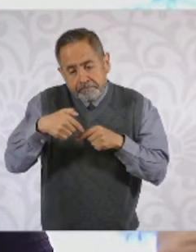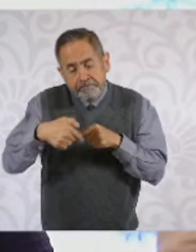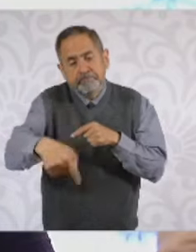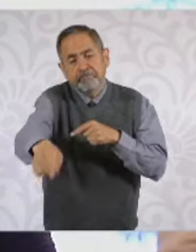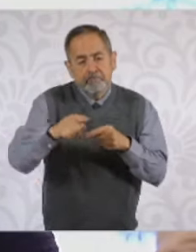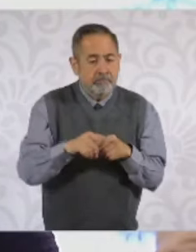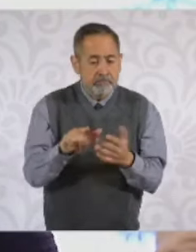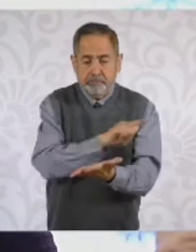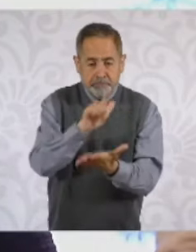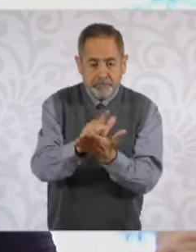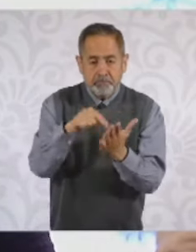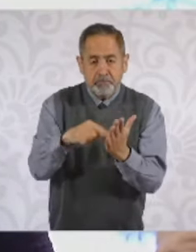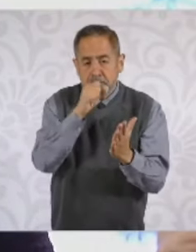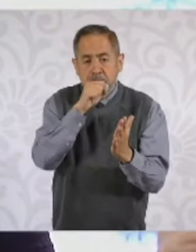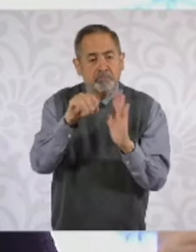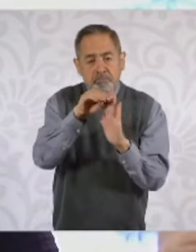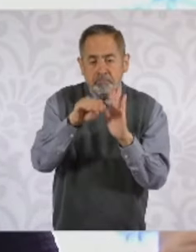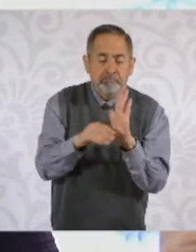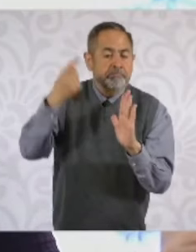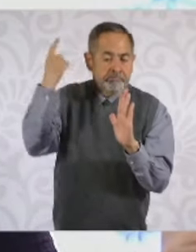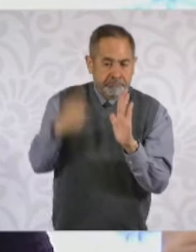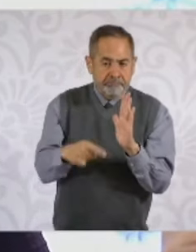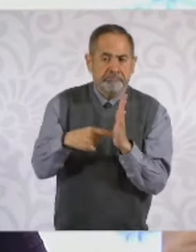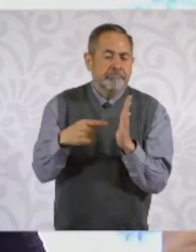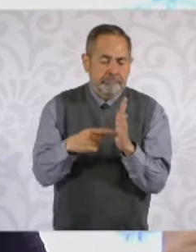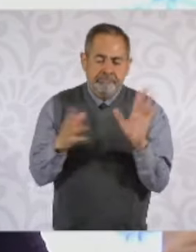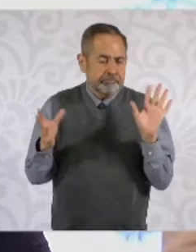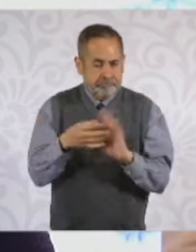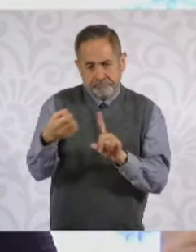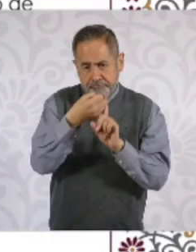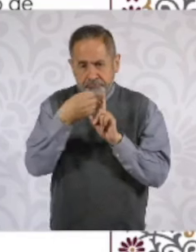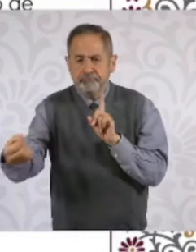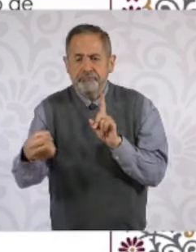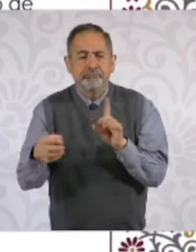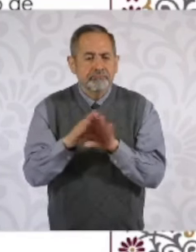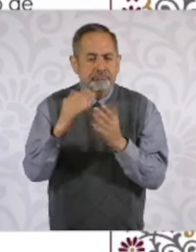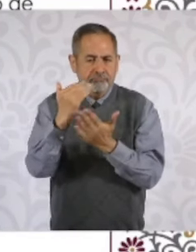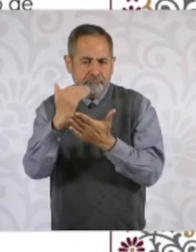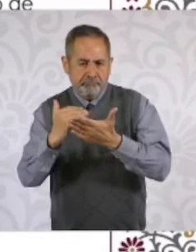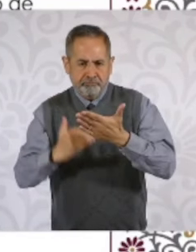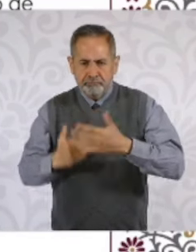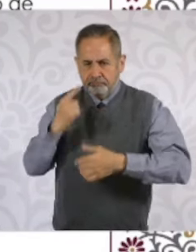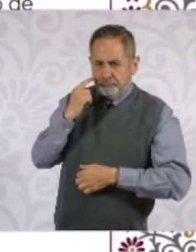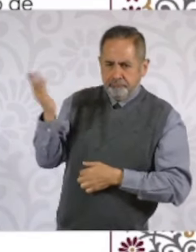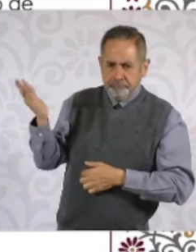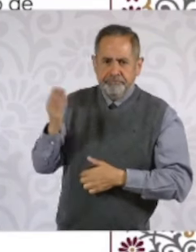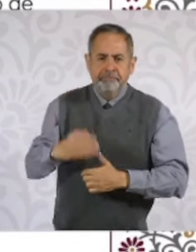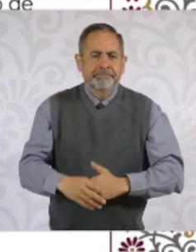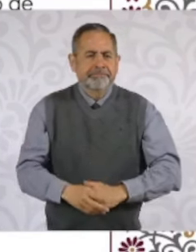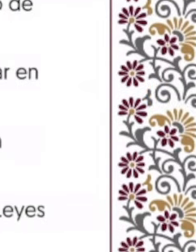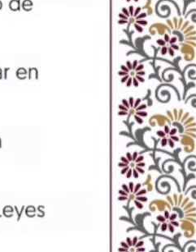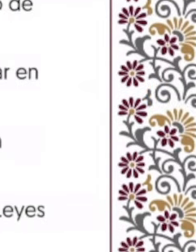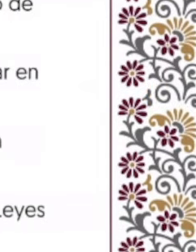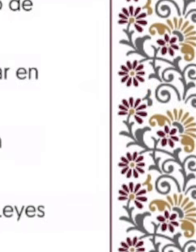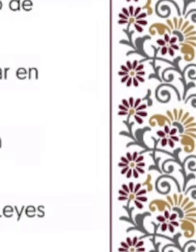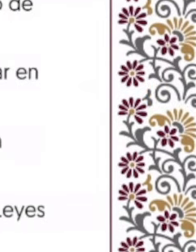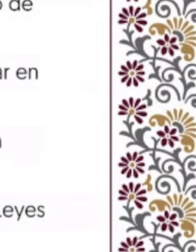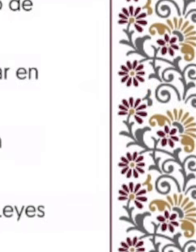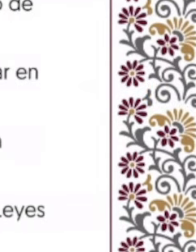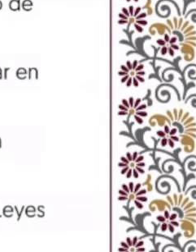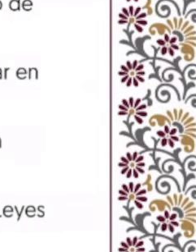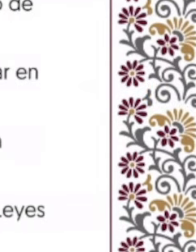los pasos, los días, la cronología de cómo vienen, qué va a pasar enseguida en